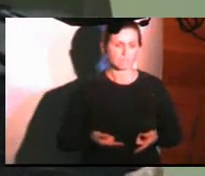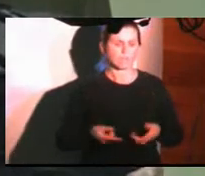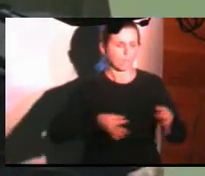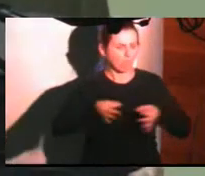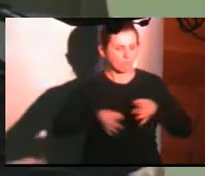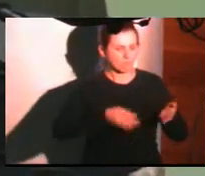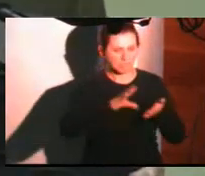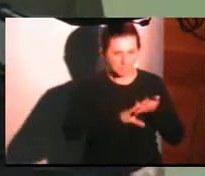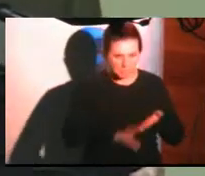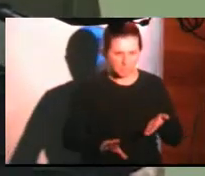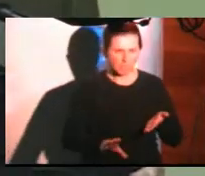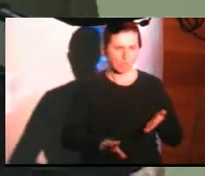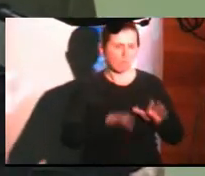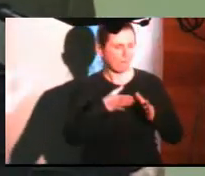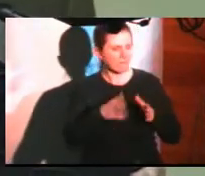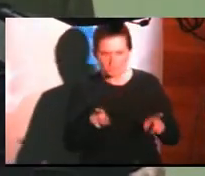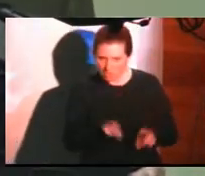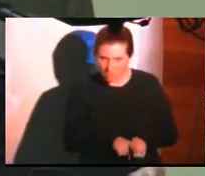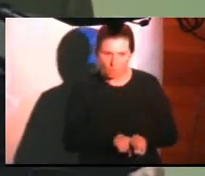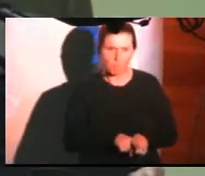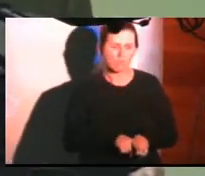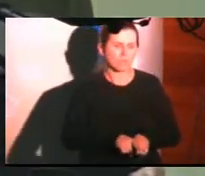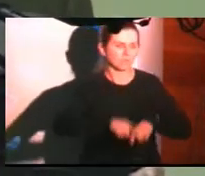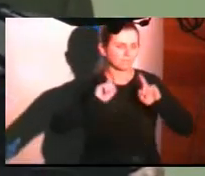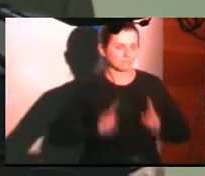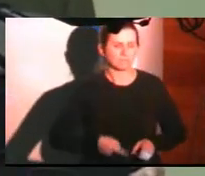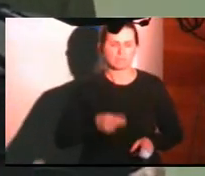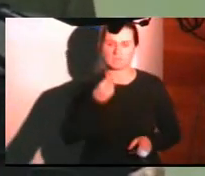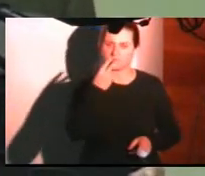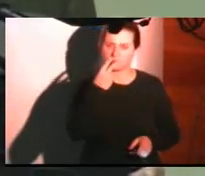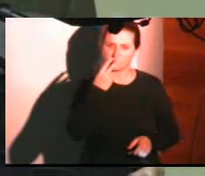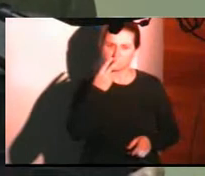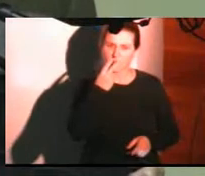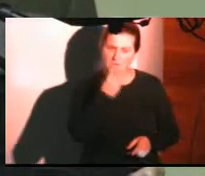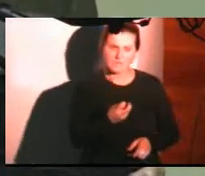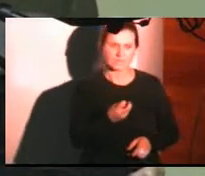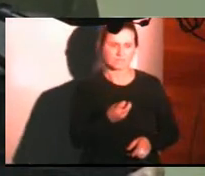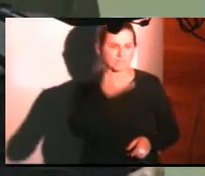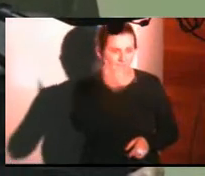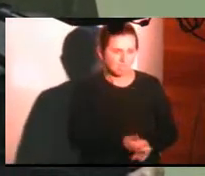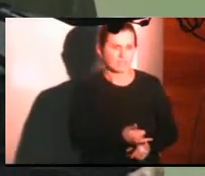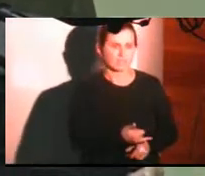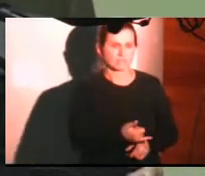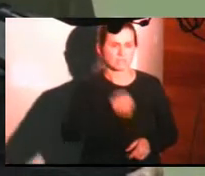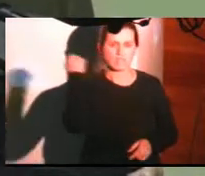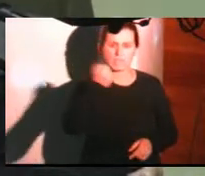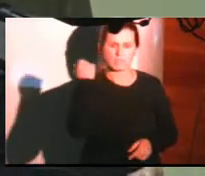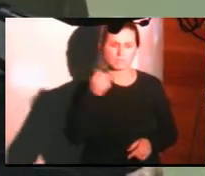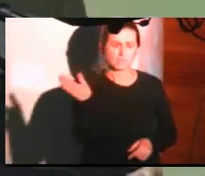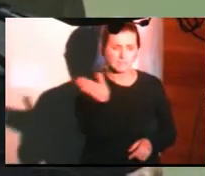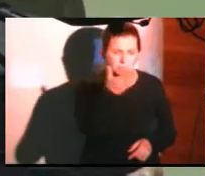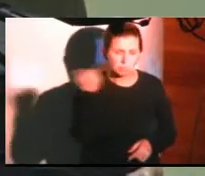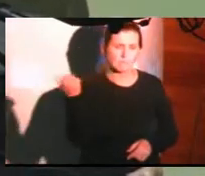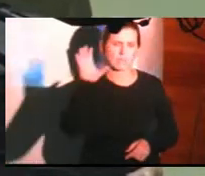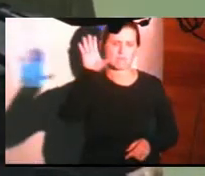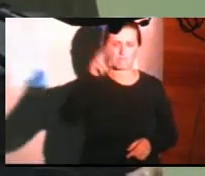otro tanto. Quizás tengamos electricidad en todo el territorio provincial, llegando hasta la casa